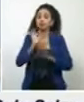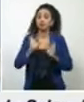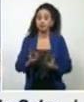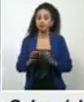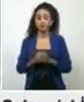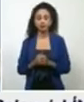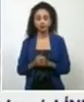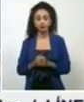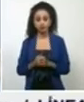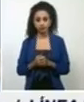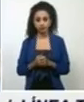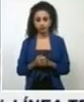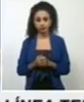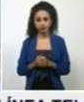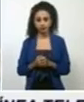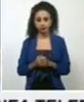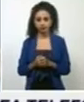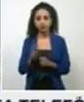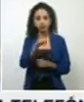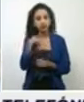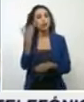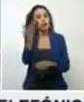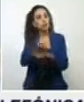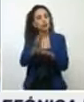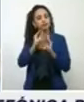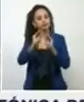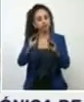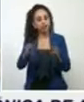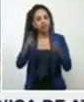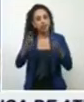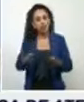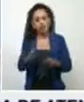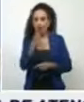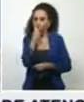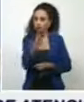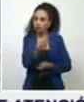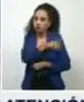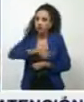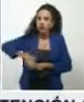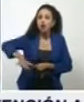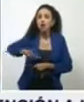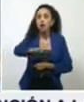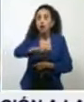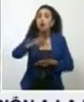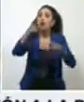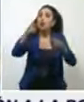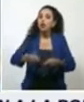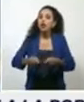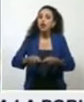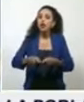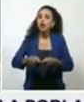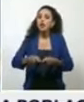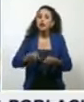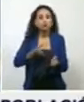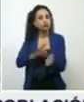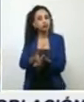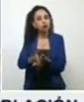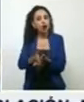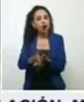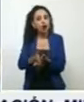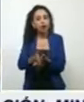Y lo que pedimos es un llamado de atención a la población para que no se desmovilice, y si